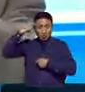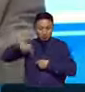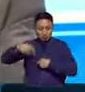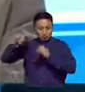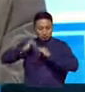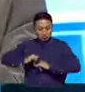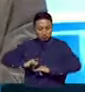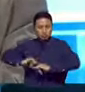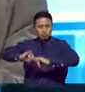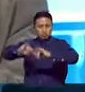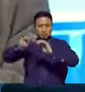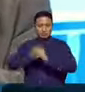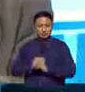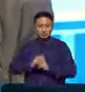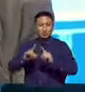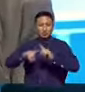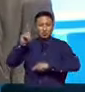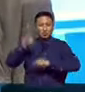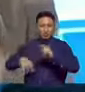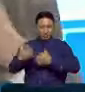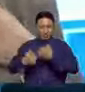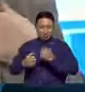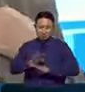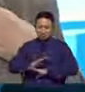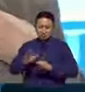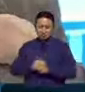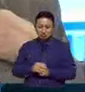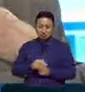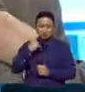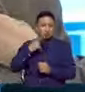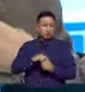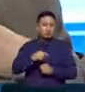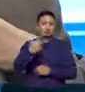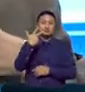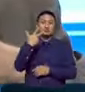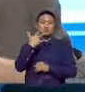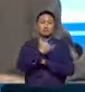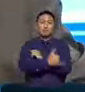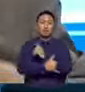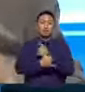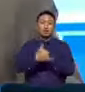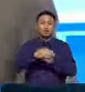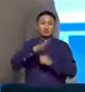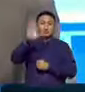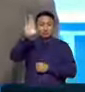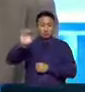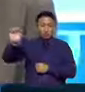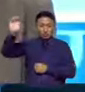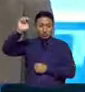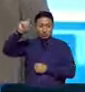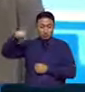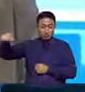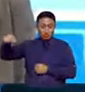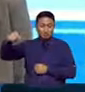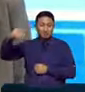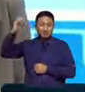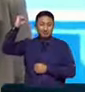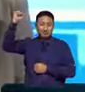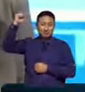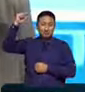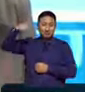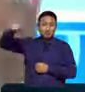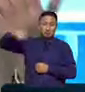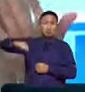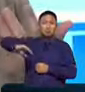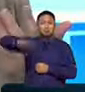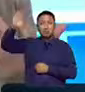para evitar los extremos. Quiero decir que hay por lo menos 3 países nórdicos en donde la extrema derecha estaba